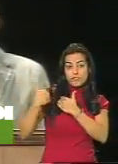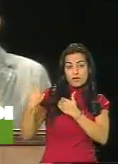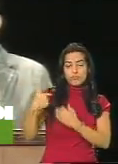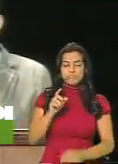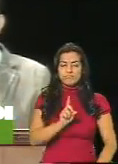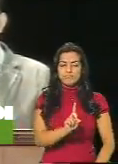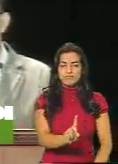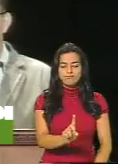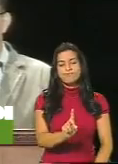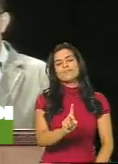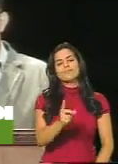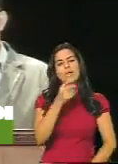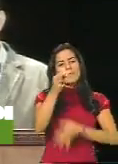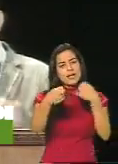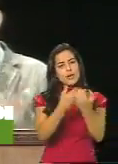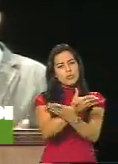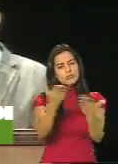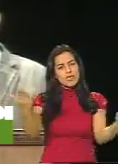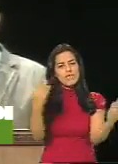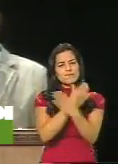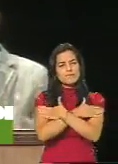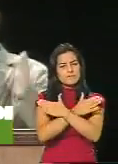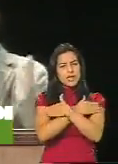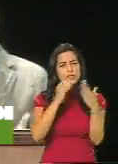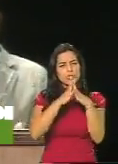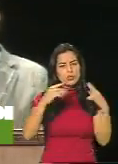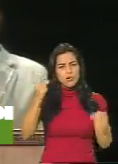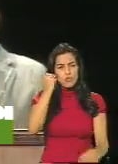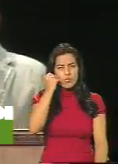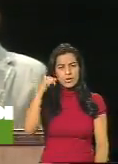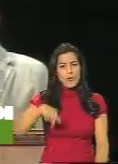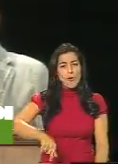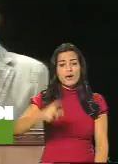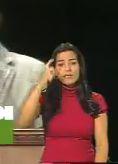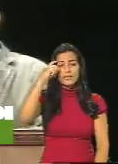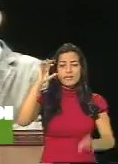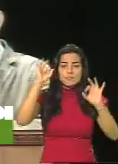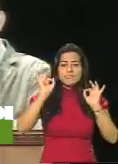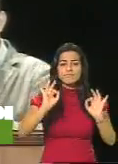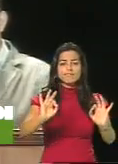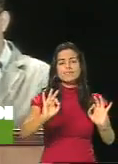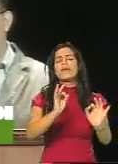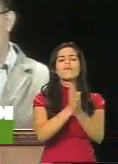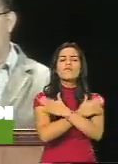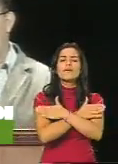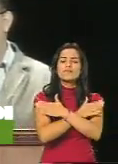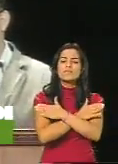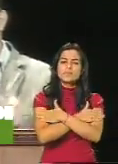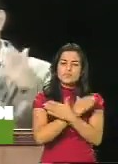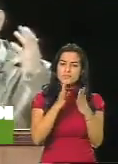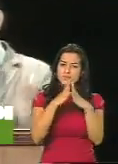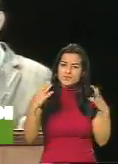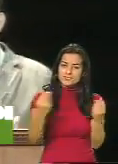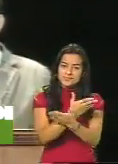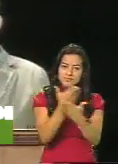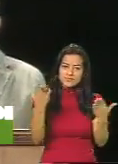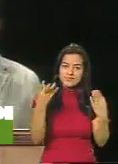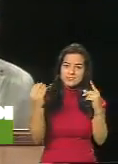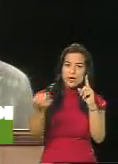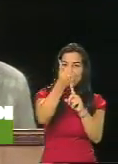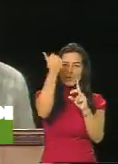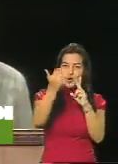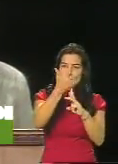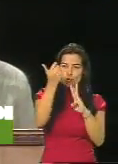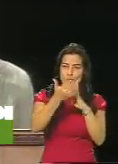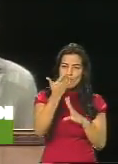todo nuestro gobierno, unas felicitaciones a ustedes en su día, unas felicitaciones por los logros que han